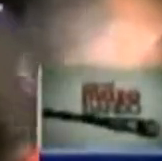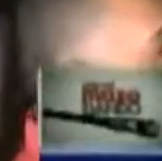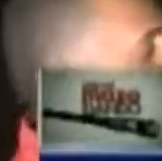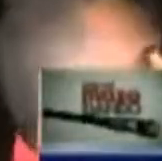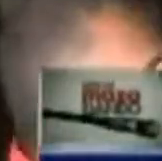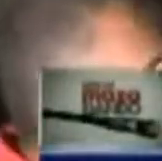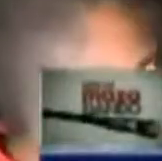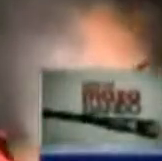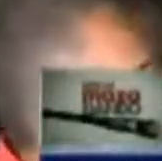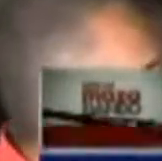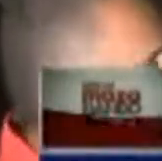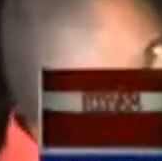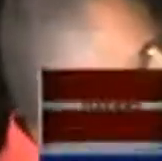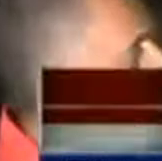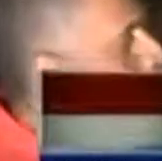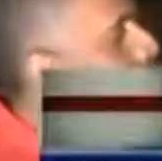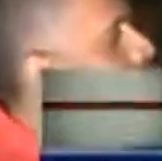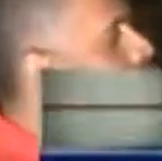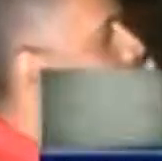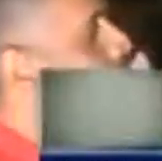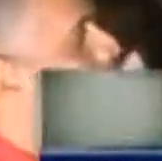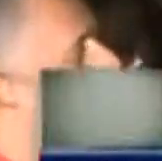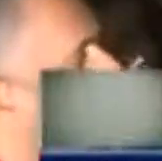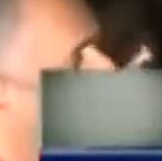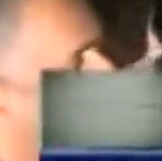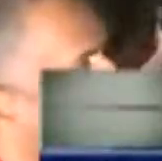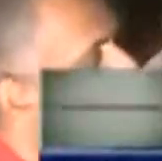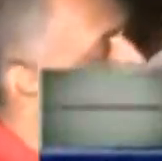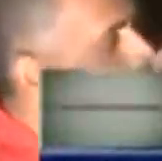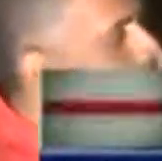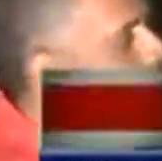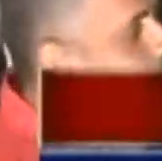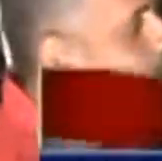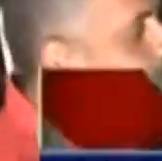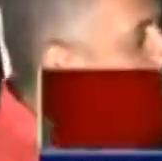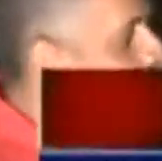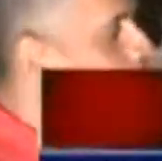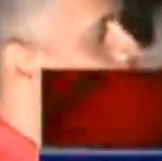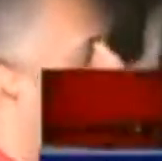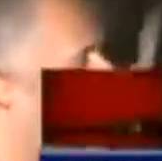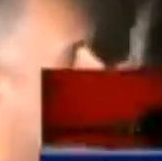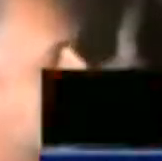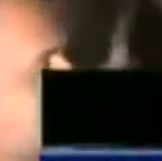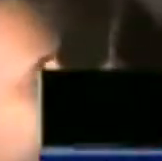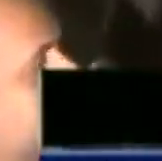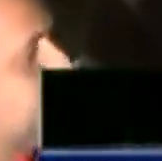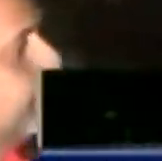porque todas las chiquillas esa loquita por él